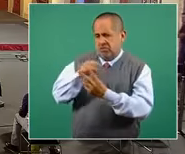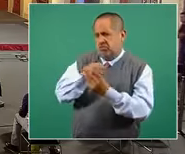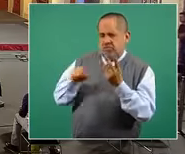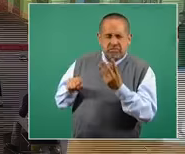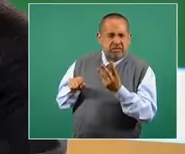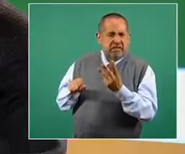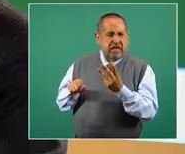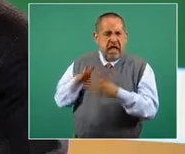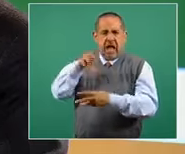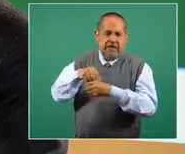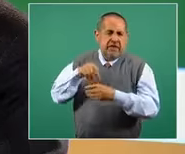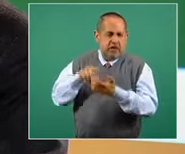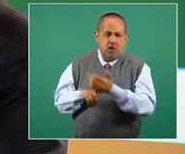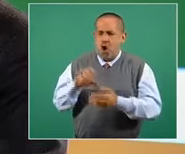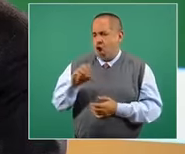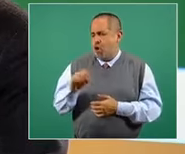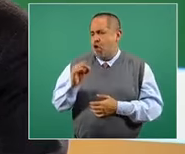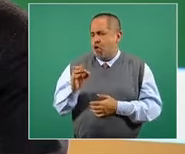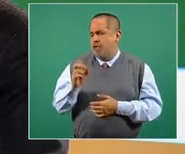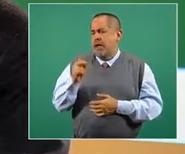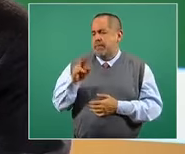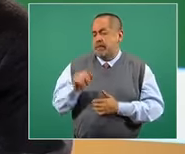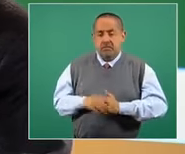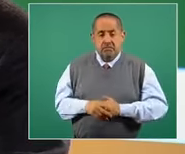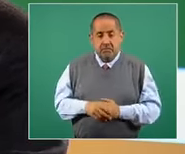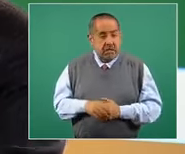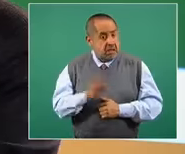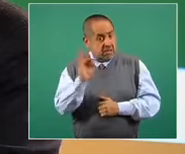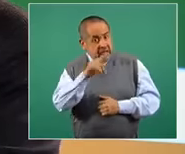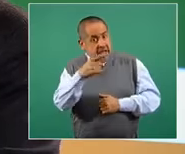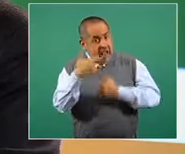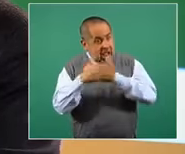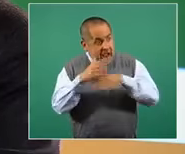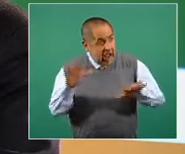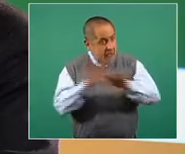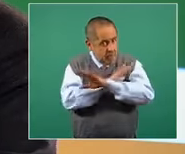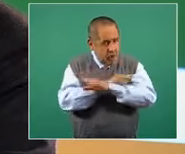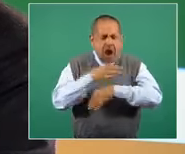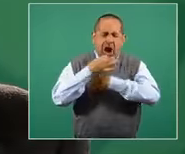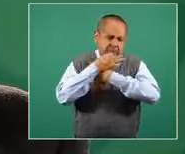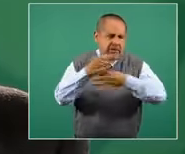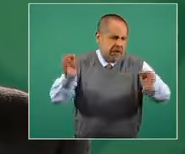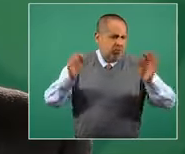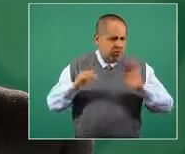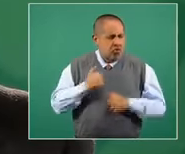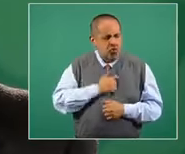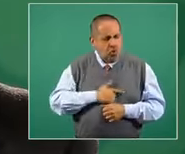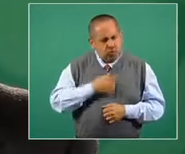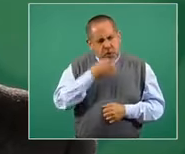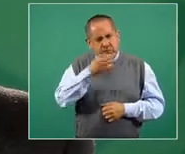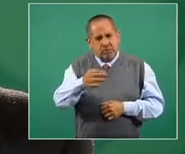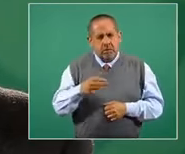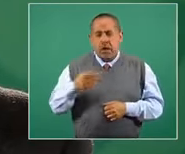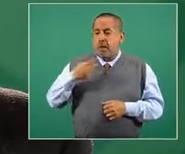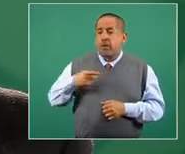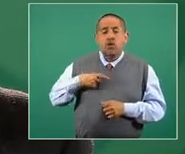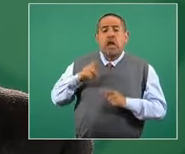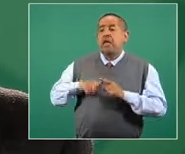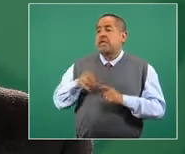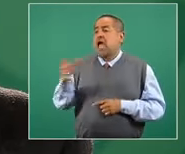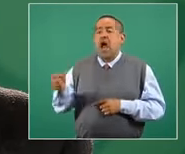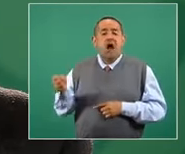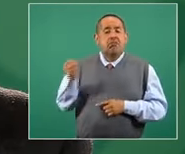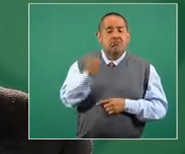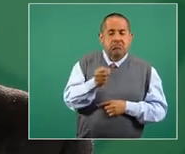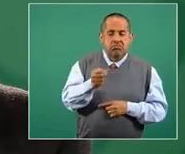el último de fomento sanitario. Entonces, cuando haya un cambio, lo vamos a anunciar y seguramente con mucho gusto, porque la persona seleccionada